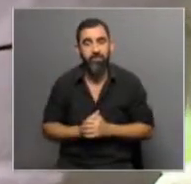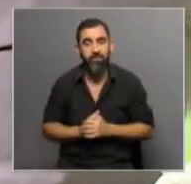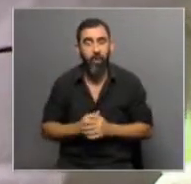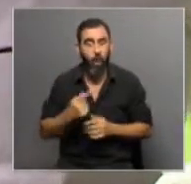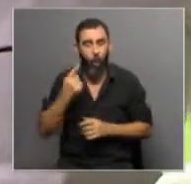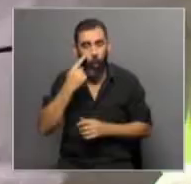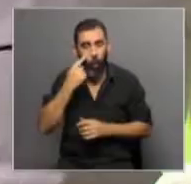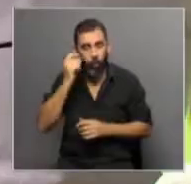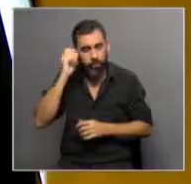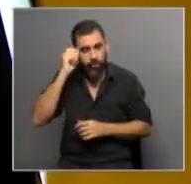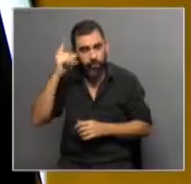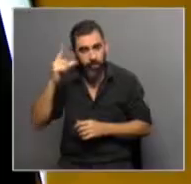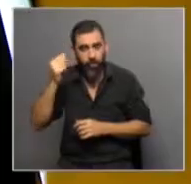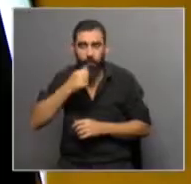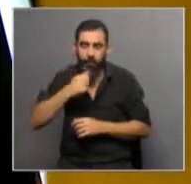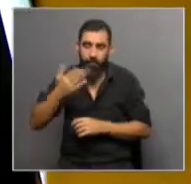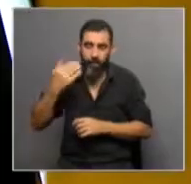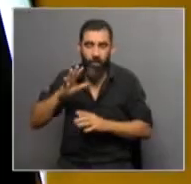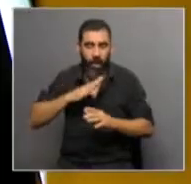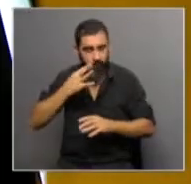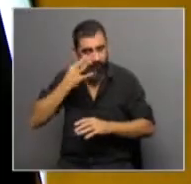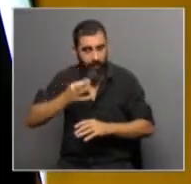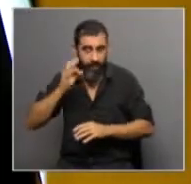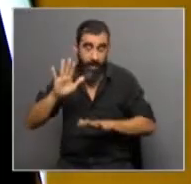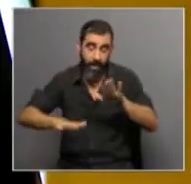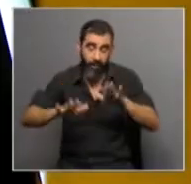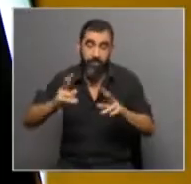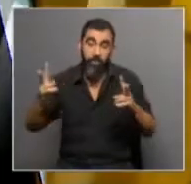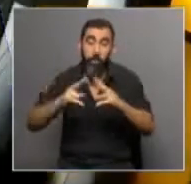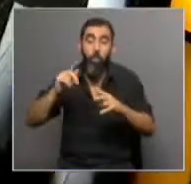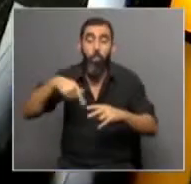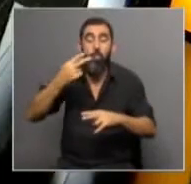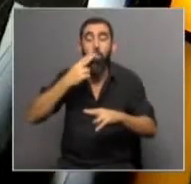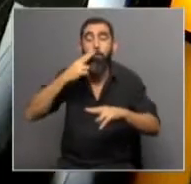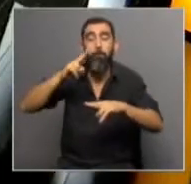ancestrales siempre guardan verdades. Gracias, Daniela. Hasta el martes que viene. Hasta el martes que viene.